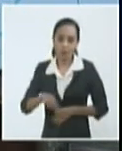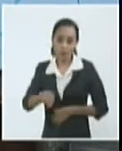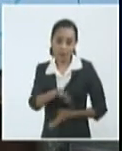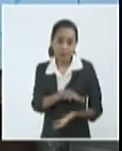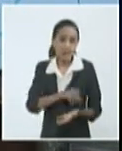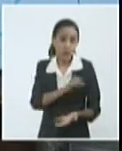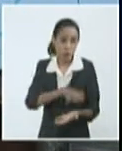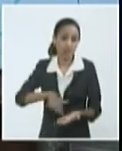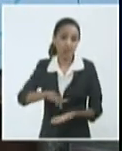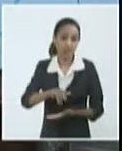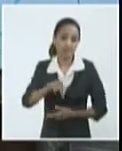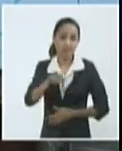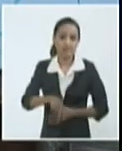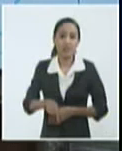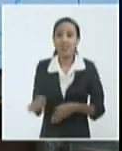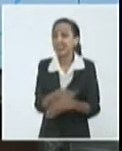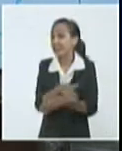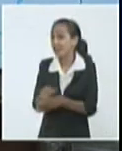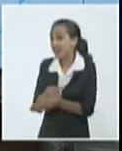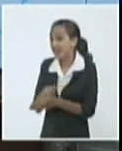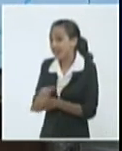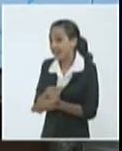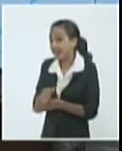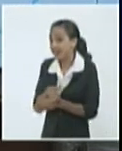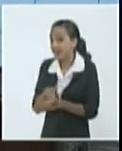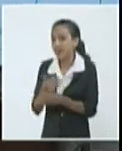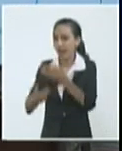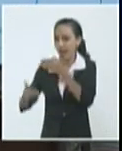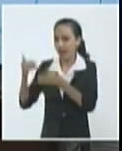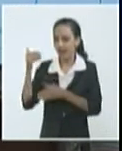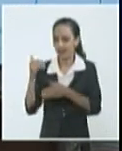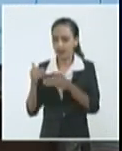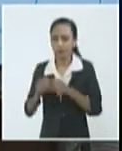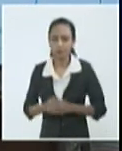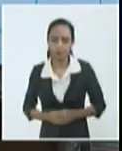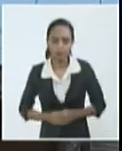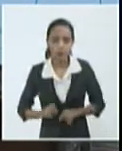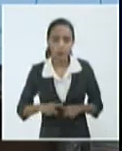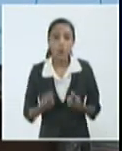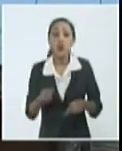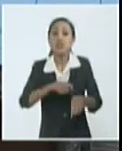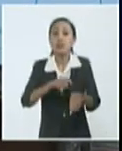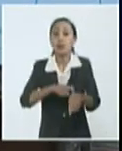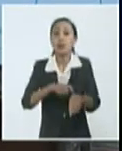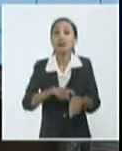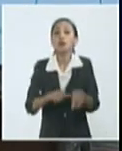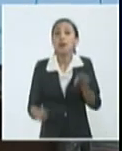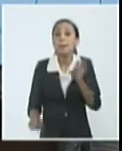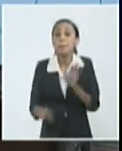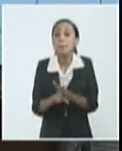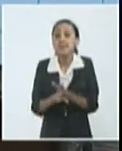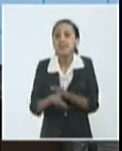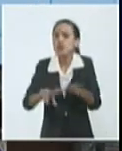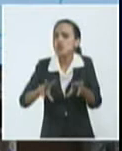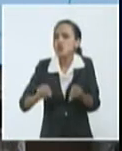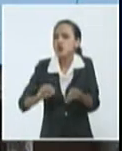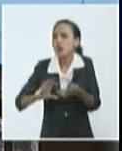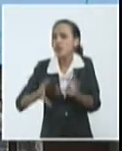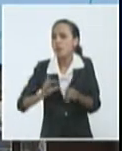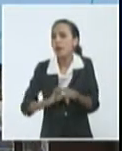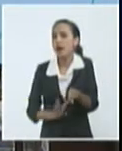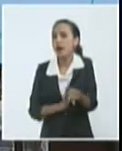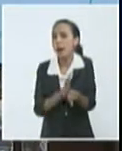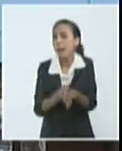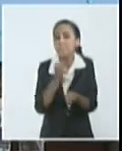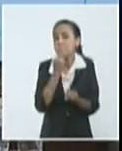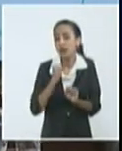diferente a la que existíamos en otros momentos. Sobre todo porque en ese momento empiezan a entrar cepas mucho más agresivas a